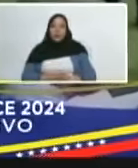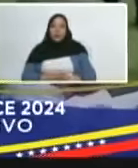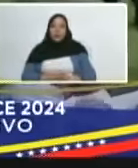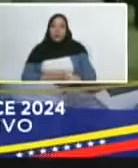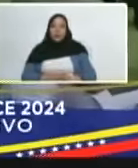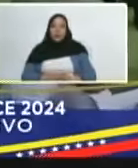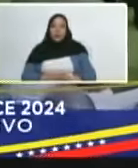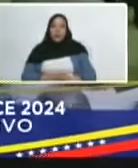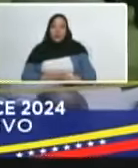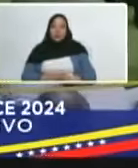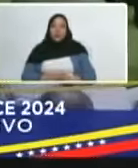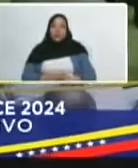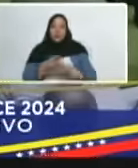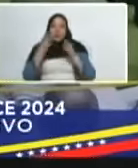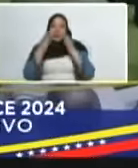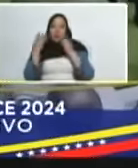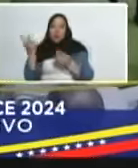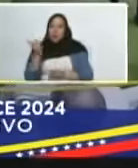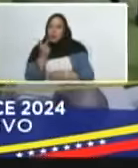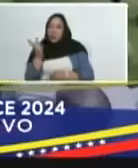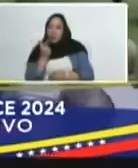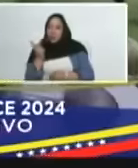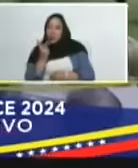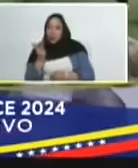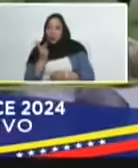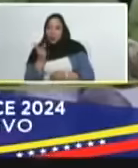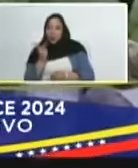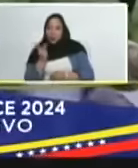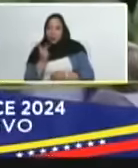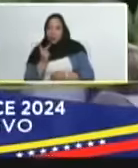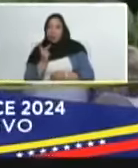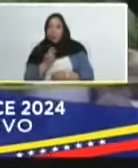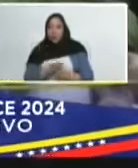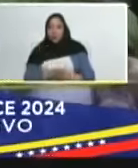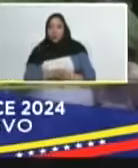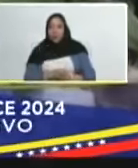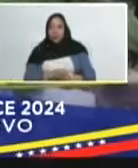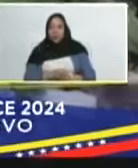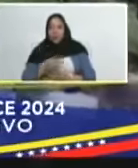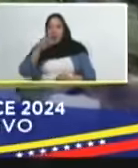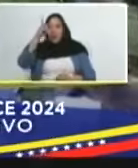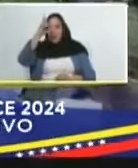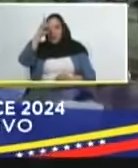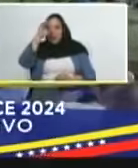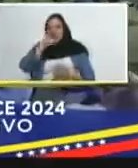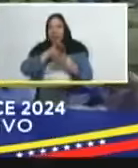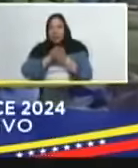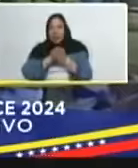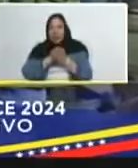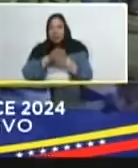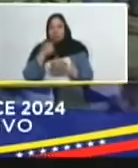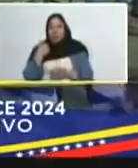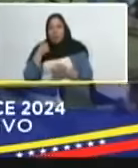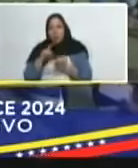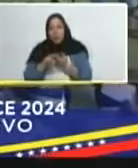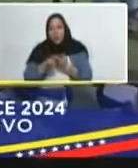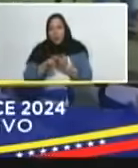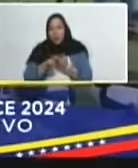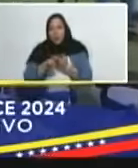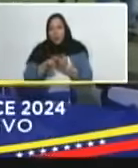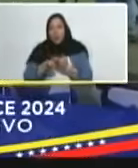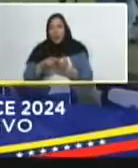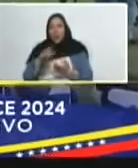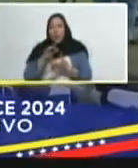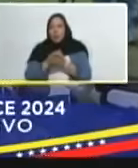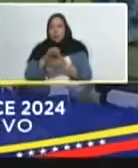Venga, vénganse aquí a los dos, vale. Vente para acá, Castro Soteldo, Delcy, Primitivo, Silita, Loyo.